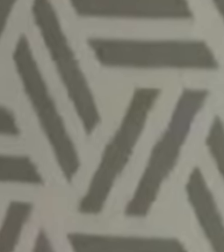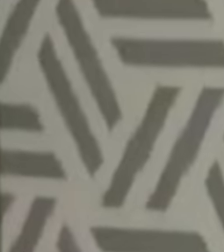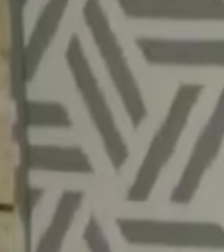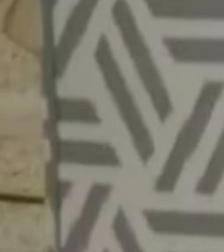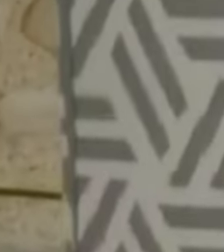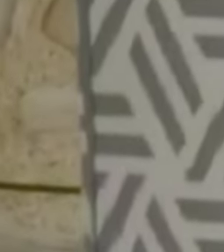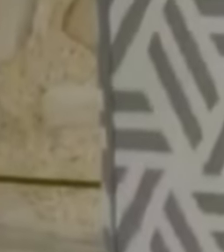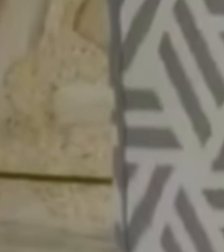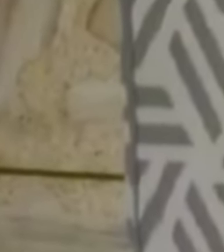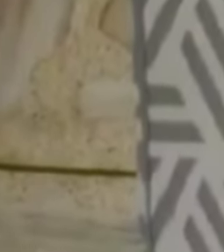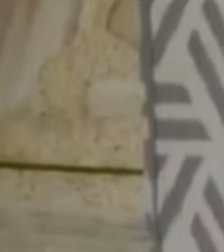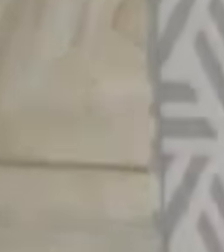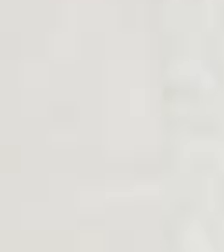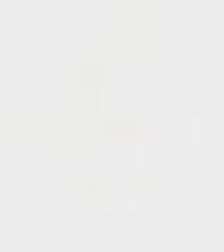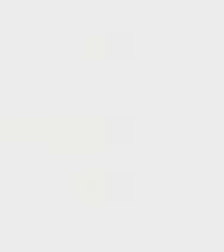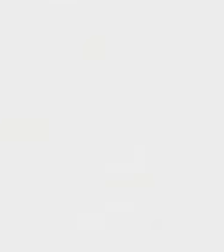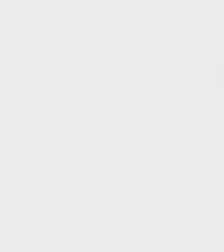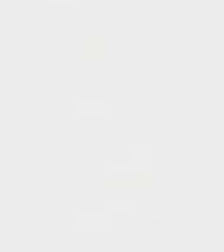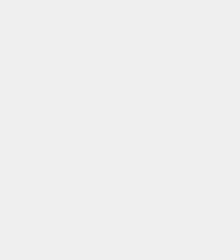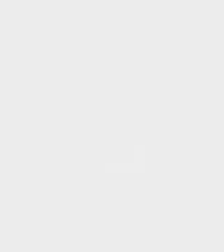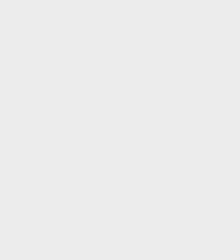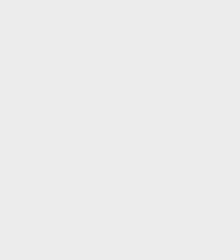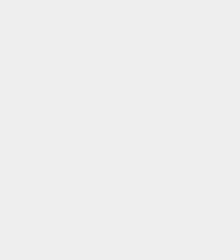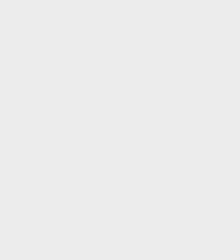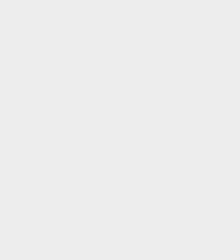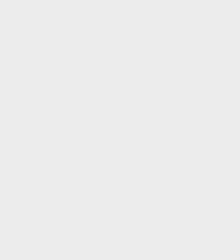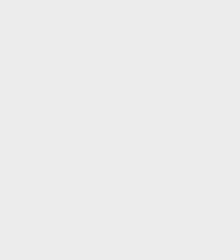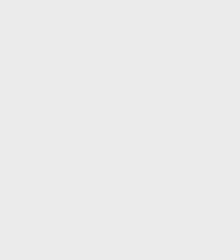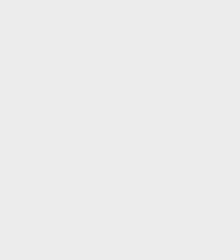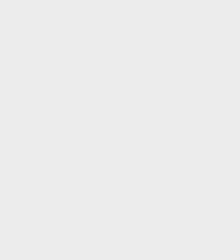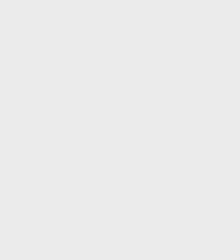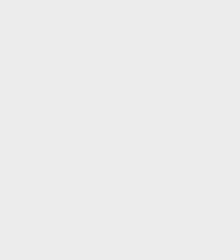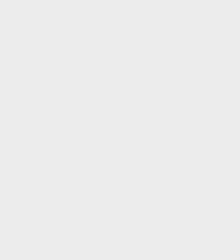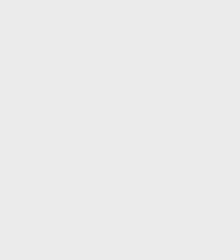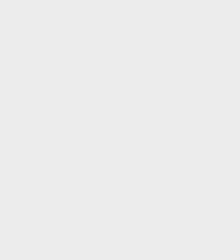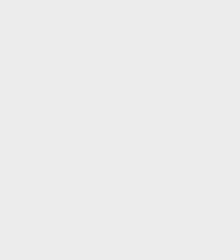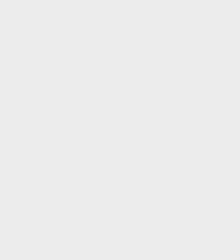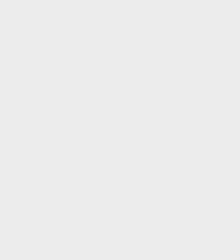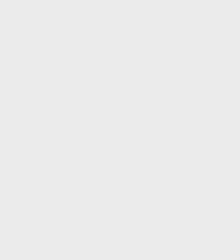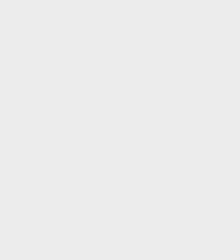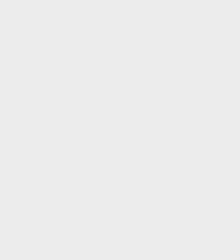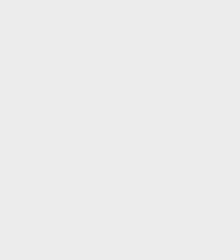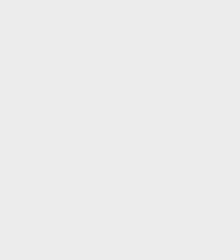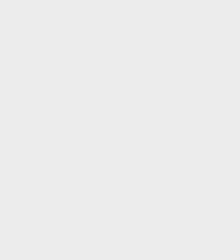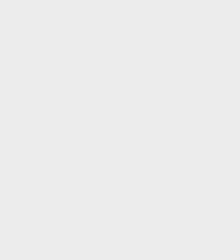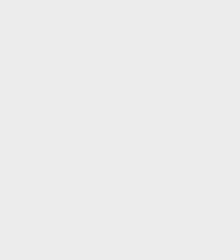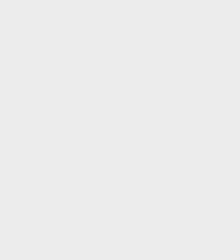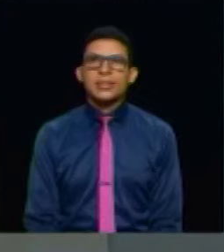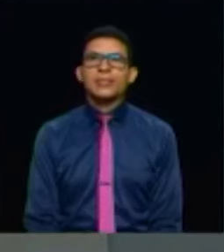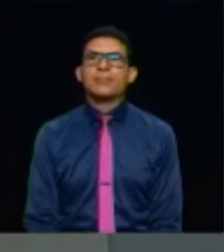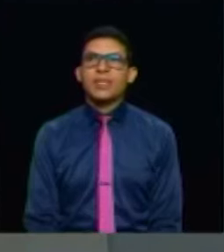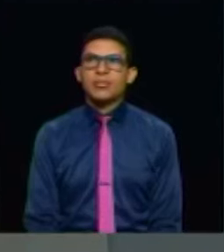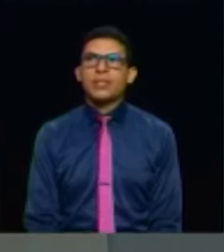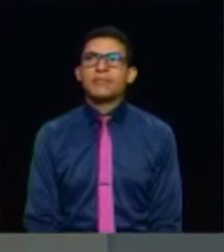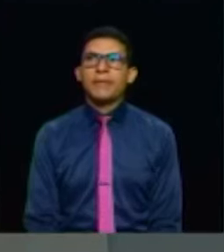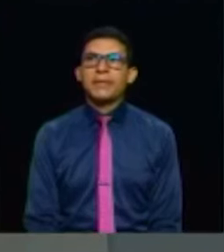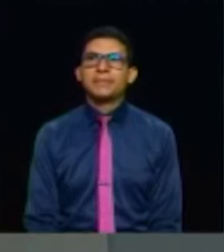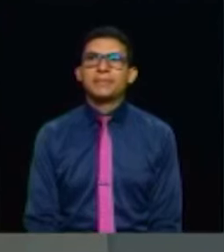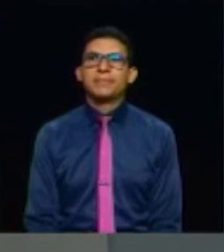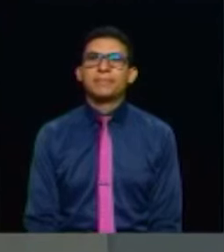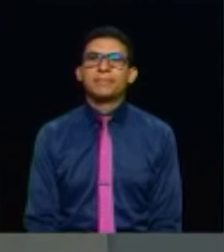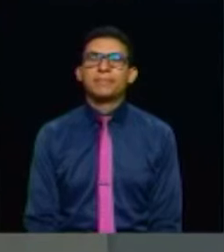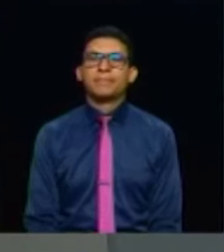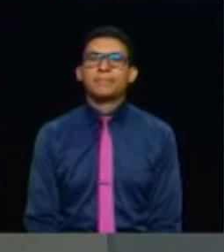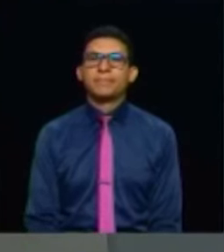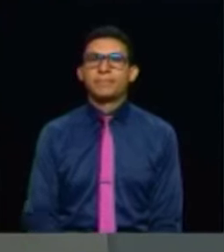Ese lugar se llama Valle del Cauca, el paraíso donde toda la vida volveríamos a nacer. Y hoy